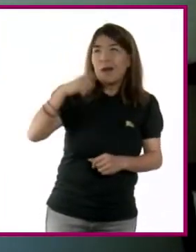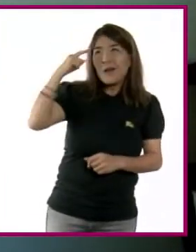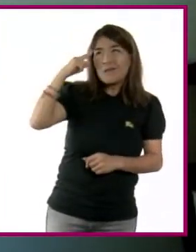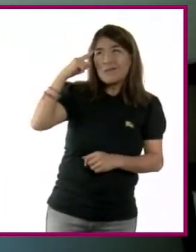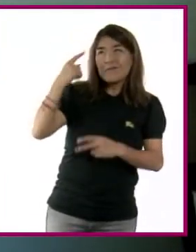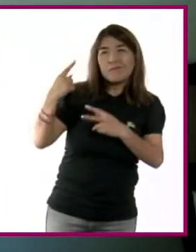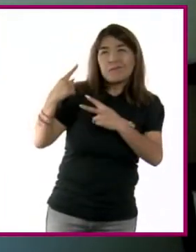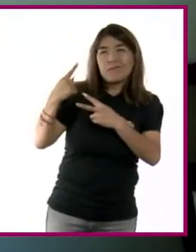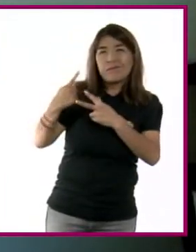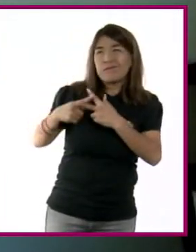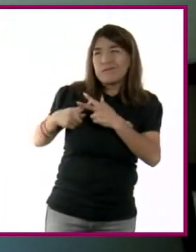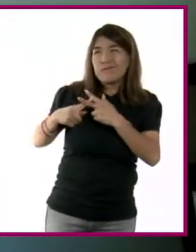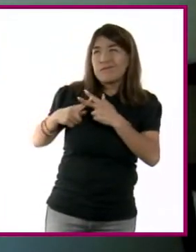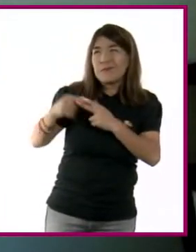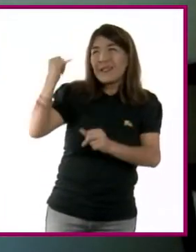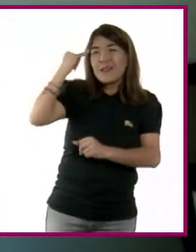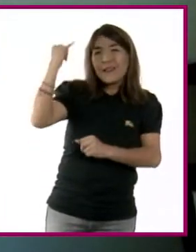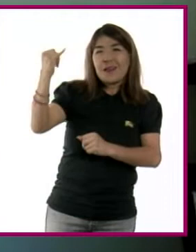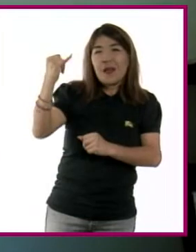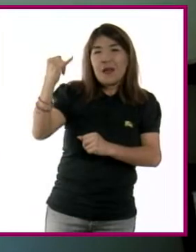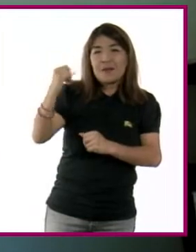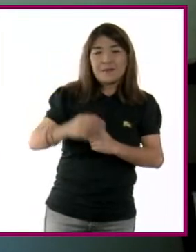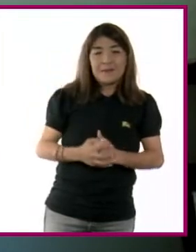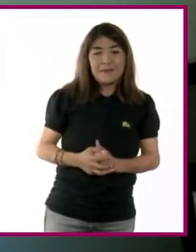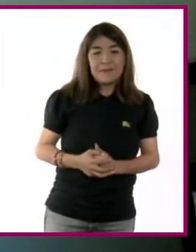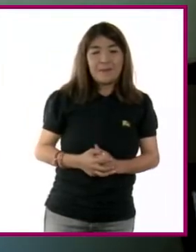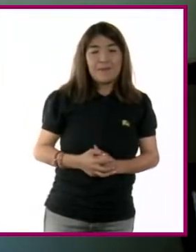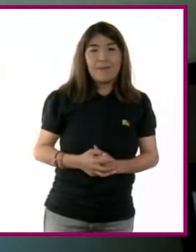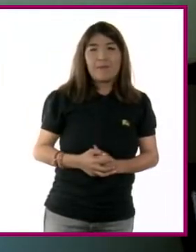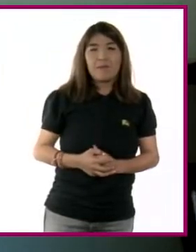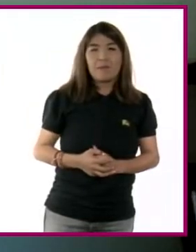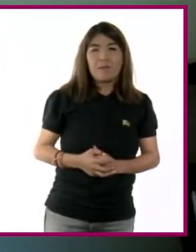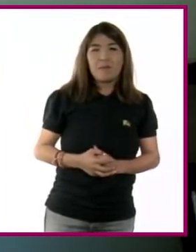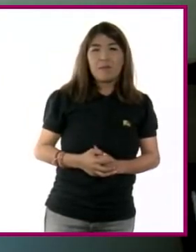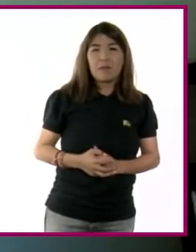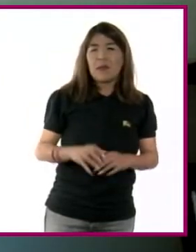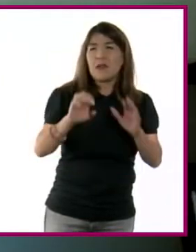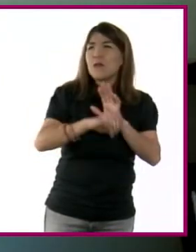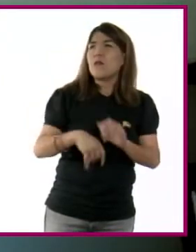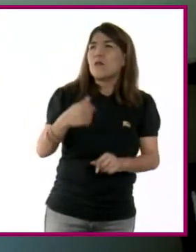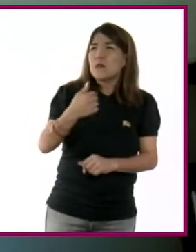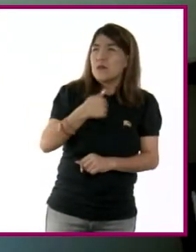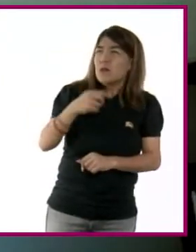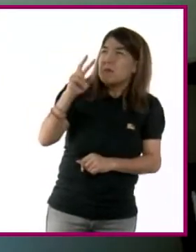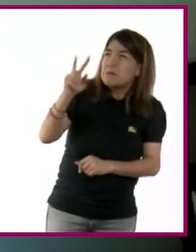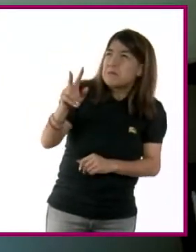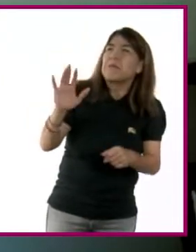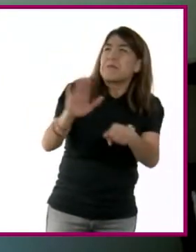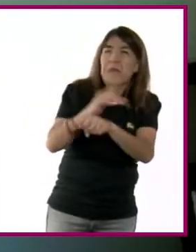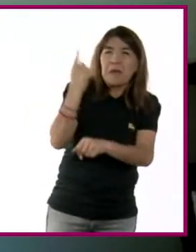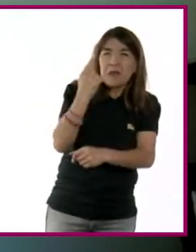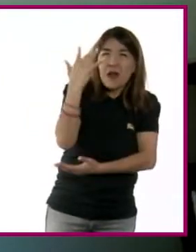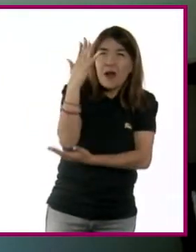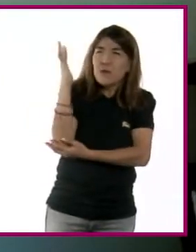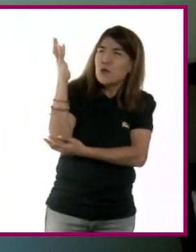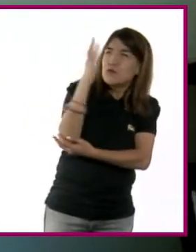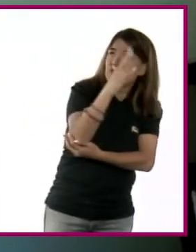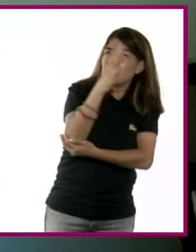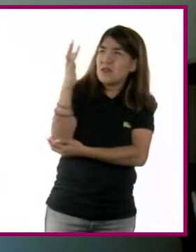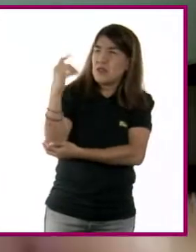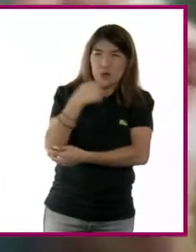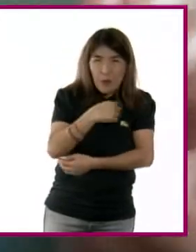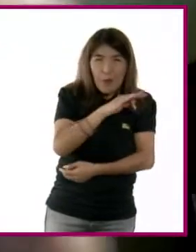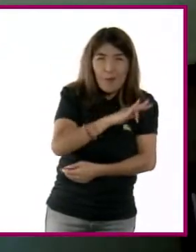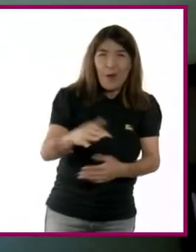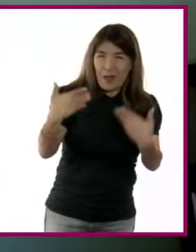si yo puedo entender por qué ese árbol se está moviendo. Entonces, puedo generar una proposición y